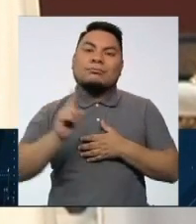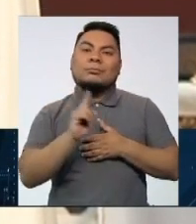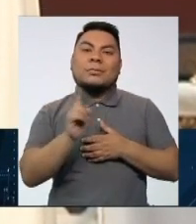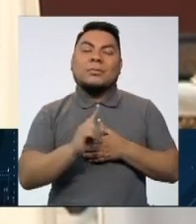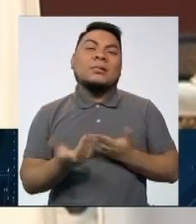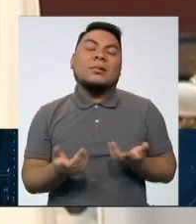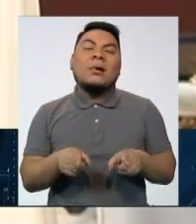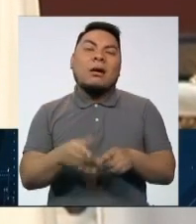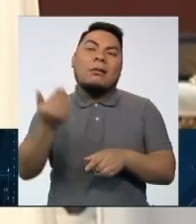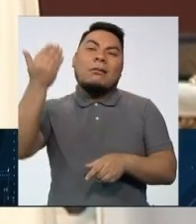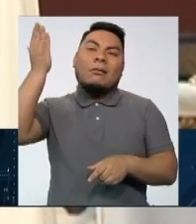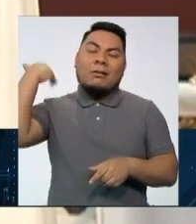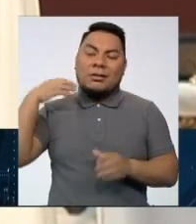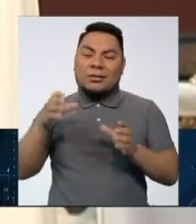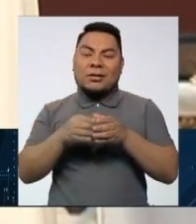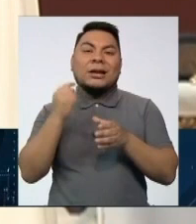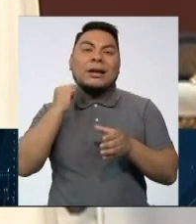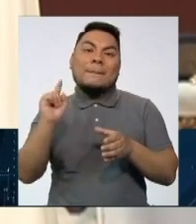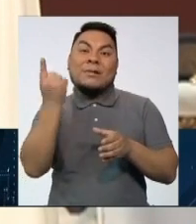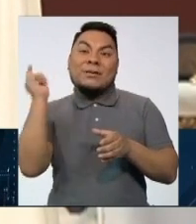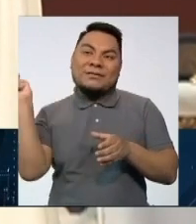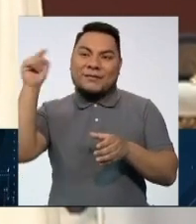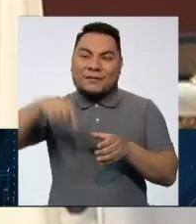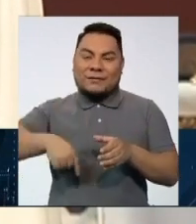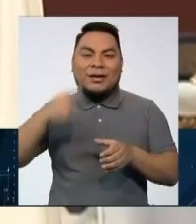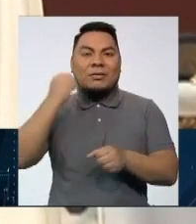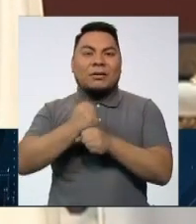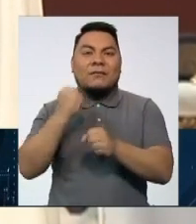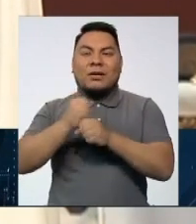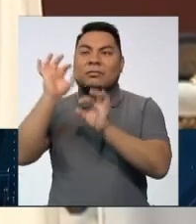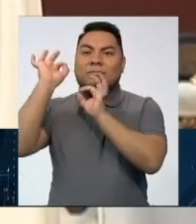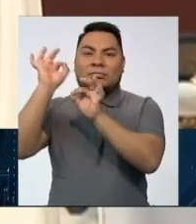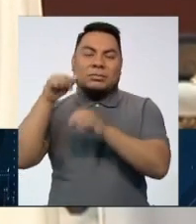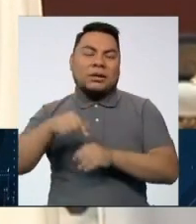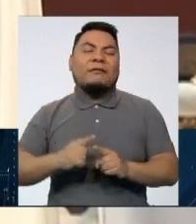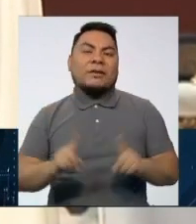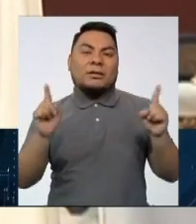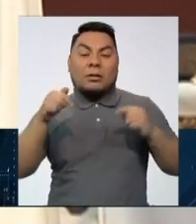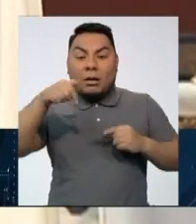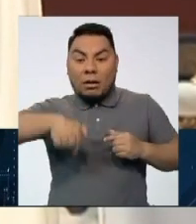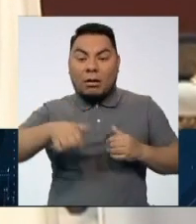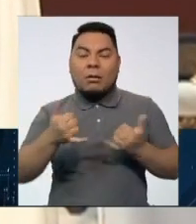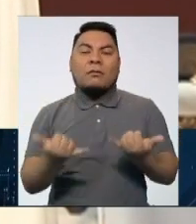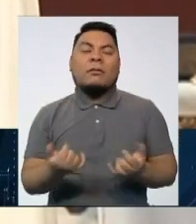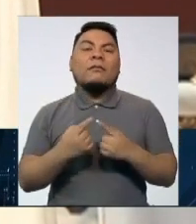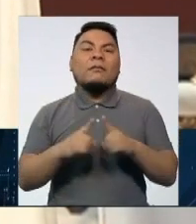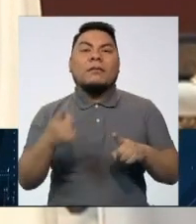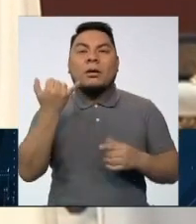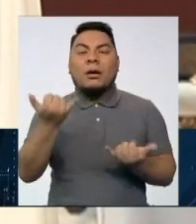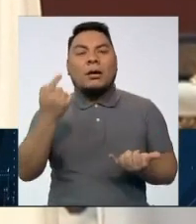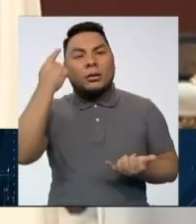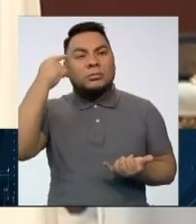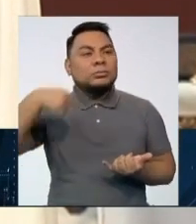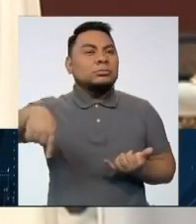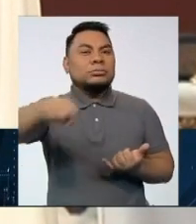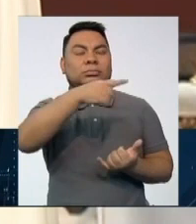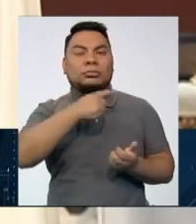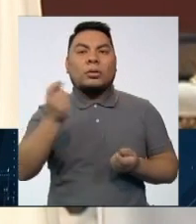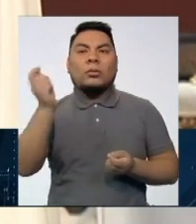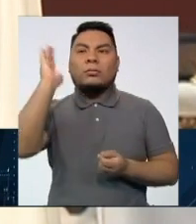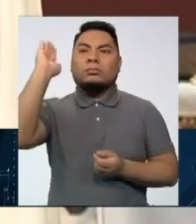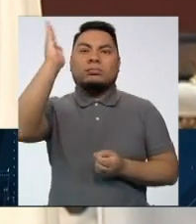primeros jesuitas que vinieron a trabajar aquí. Vivimos hoy la época del sistema tecnocrático